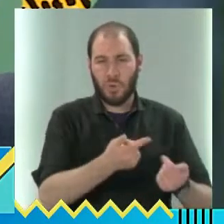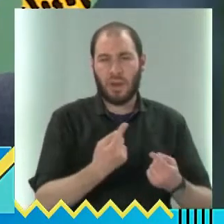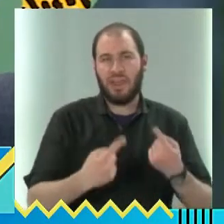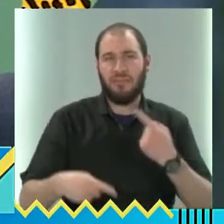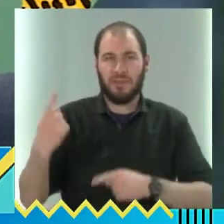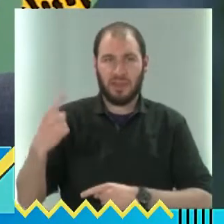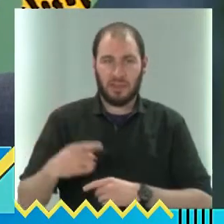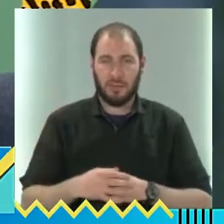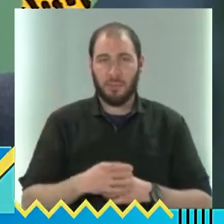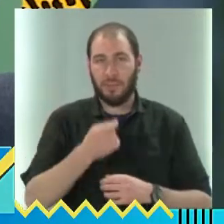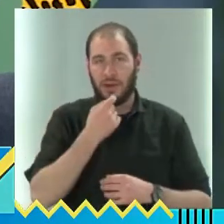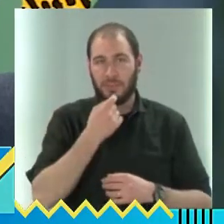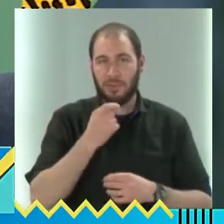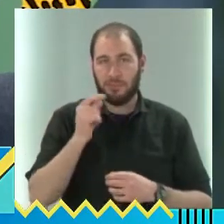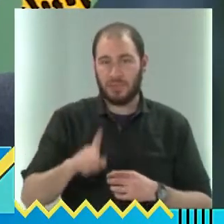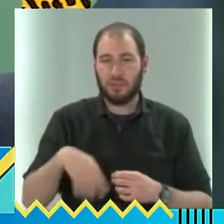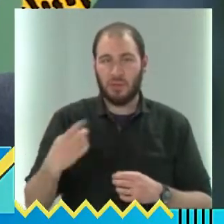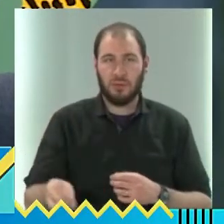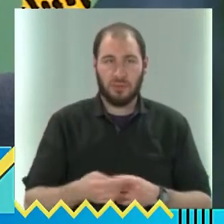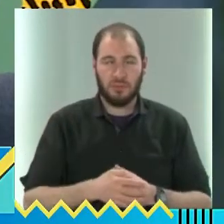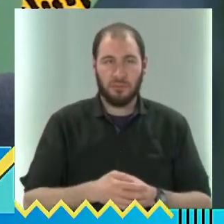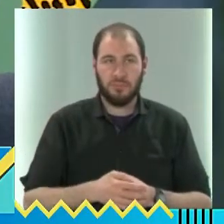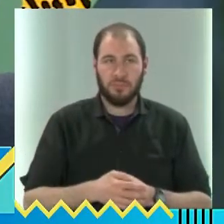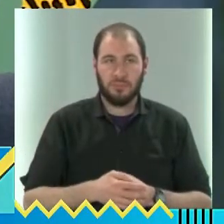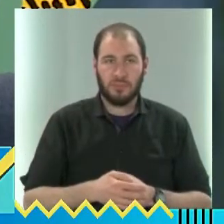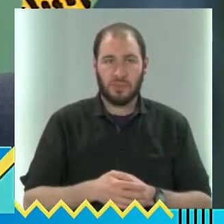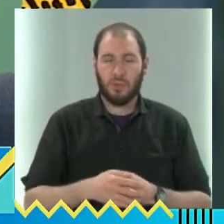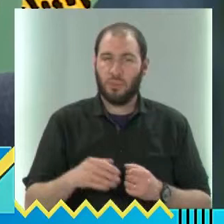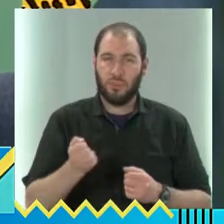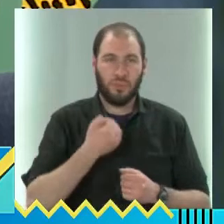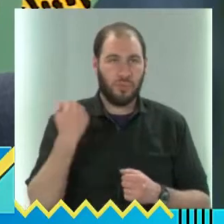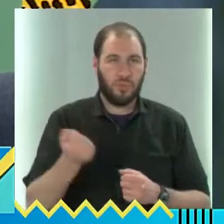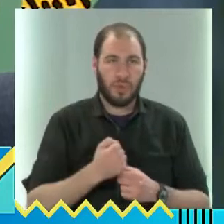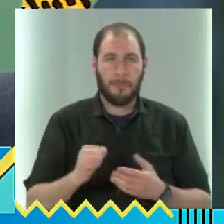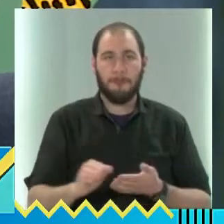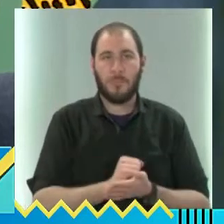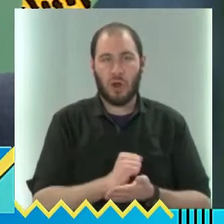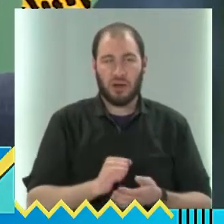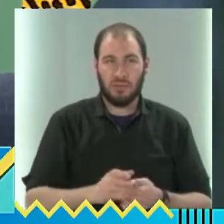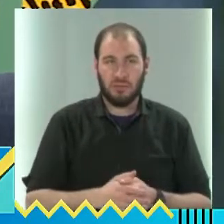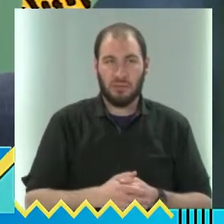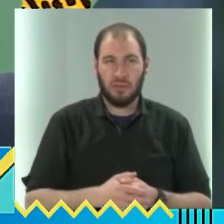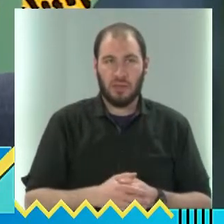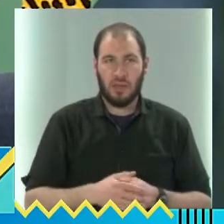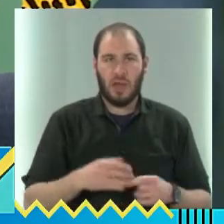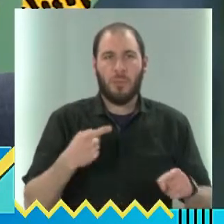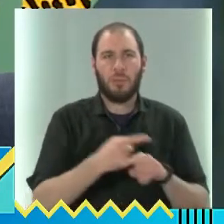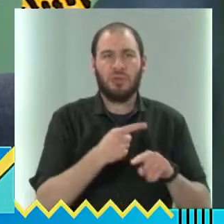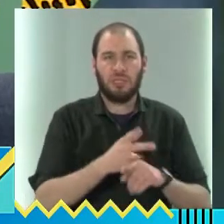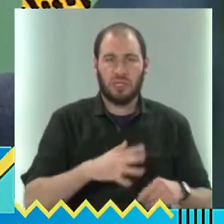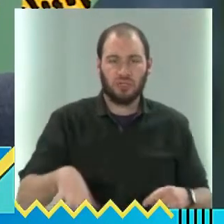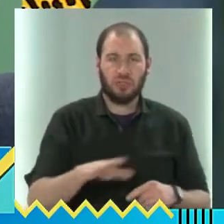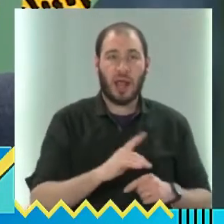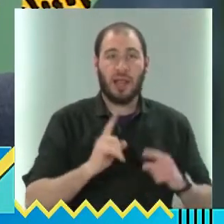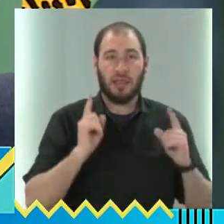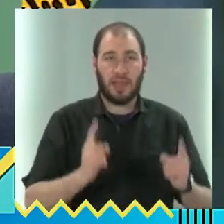distinto a otro, y principalmente eliminar la posibilidad de la protesta social, que